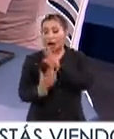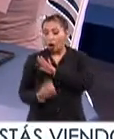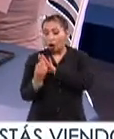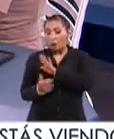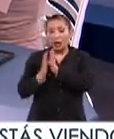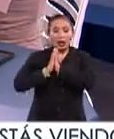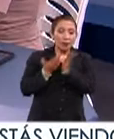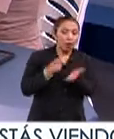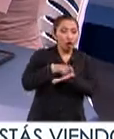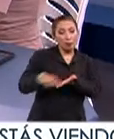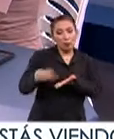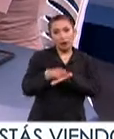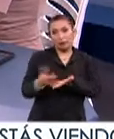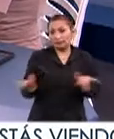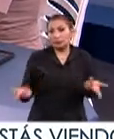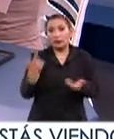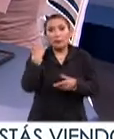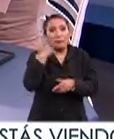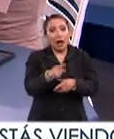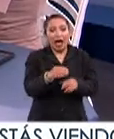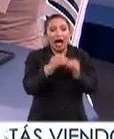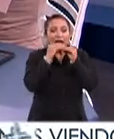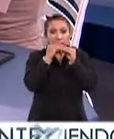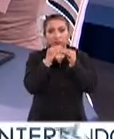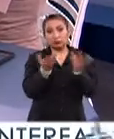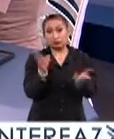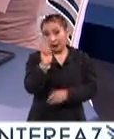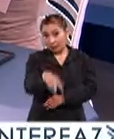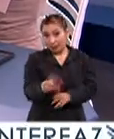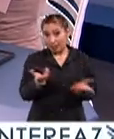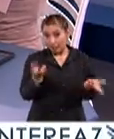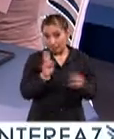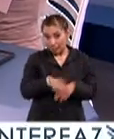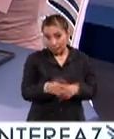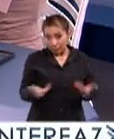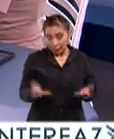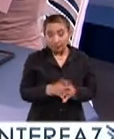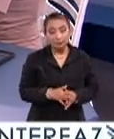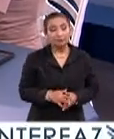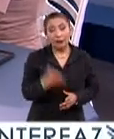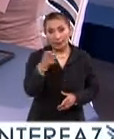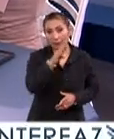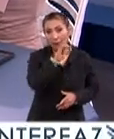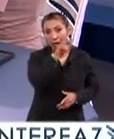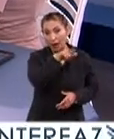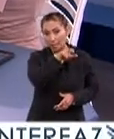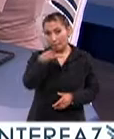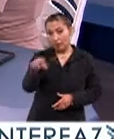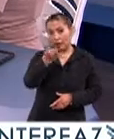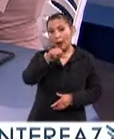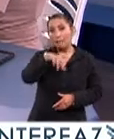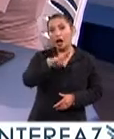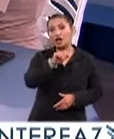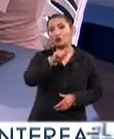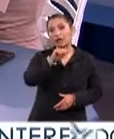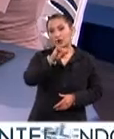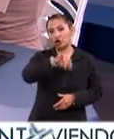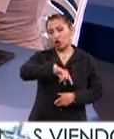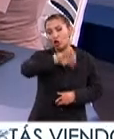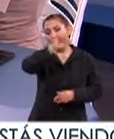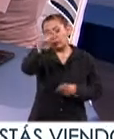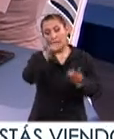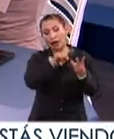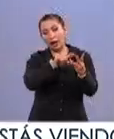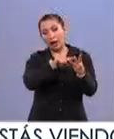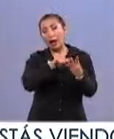para libros. Caramba, hasta para echarse una torta a mitad del día, ¿no? Así es. Esa es la beca de manutención. Hay otras dos que están ahí,